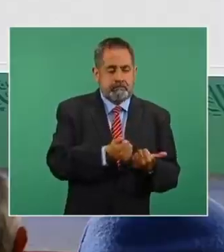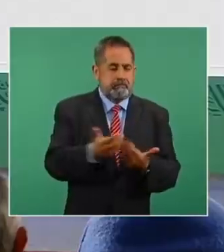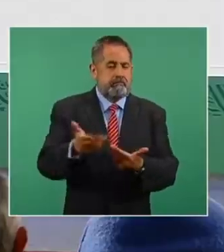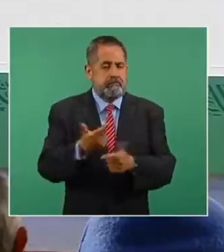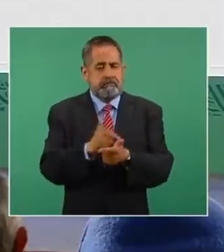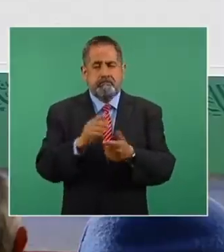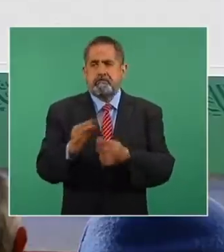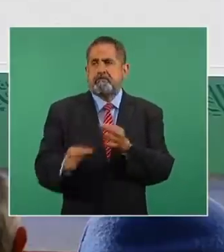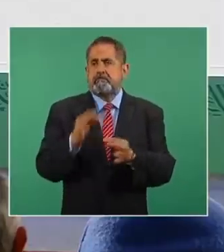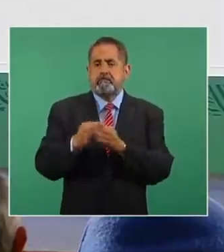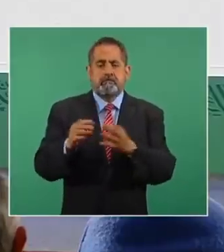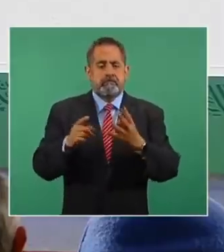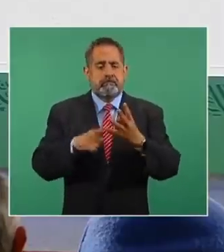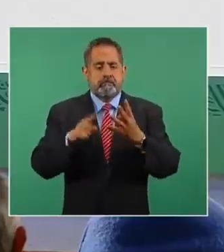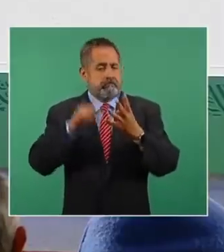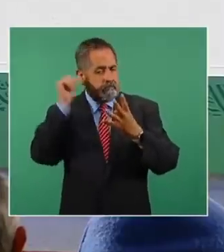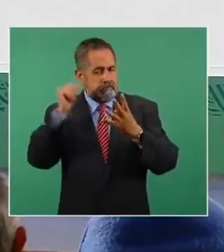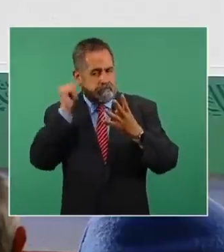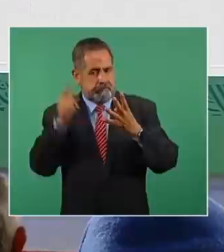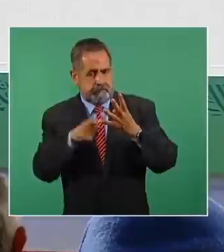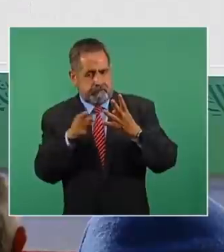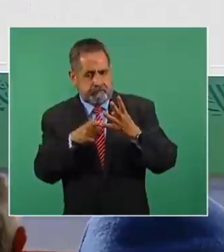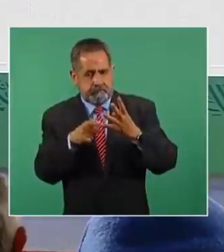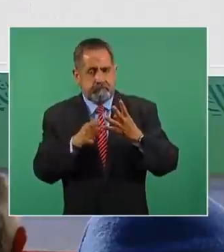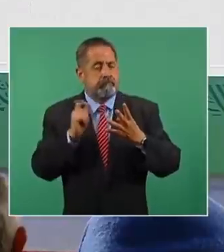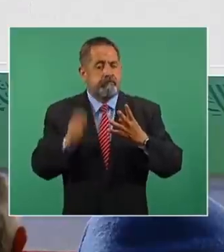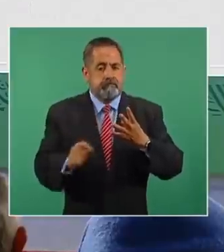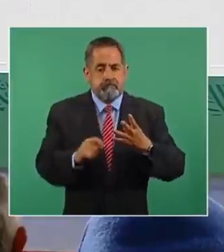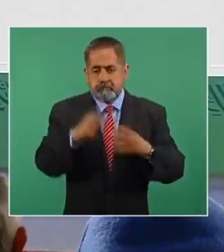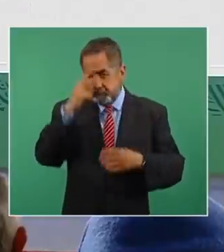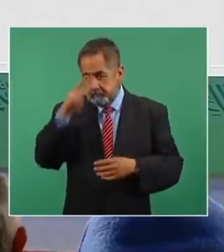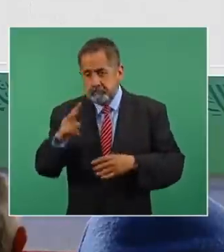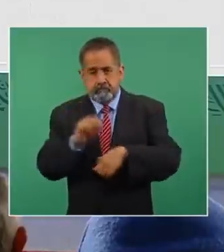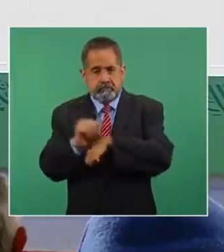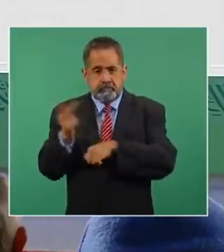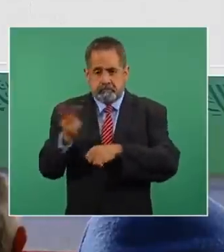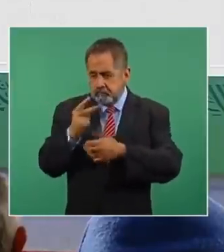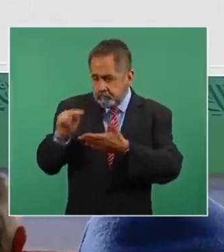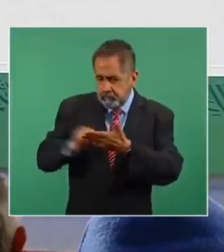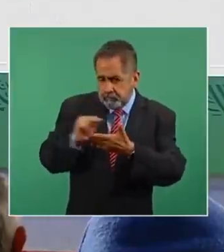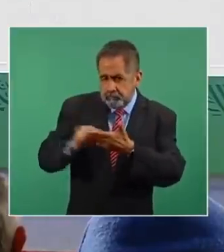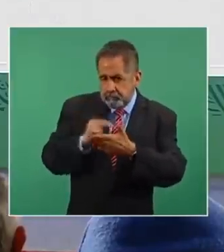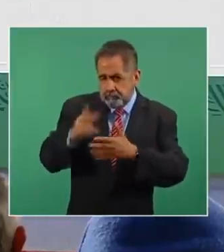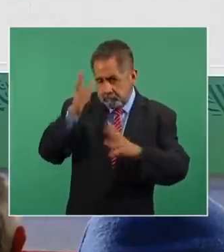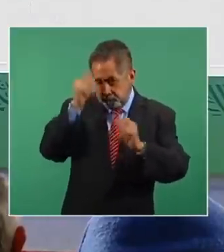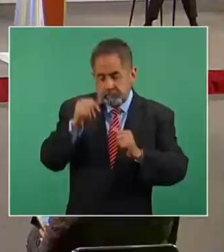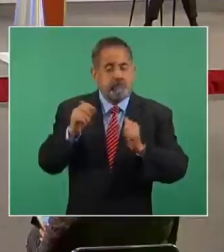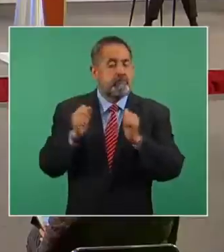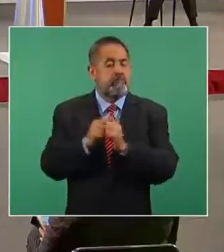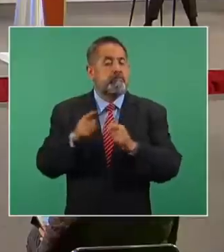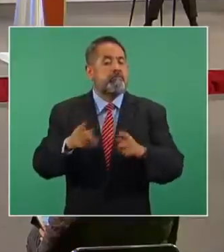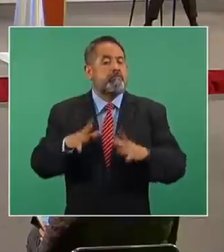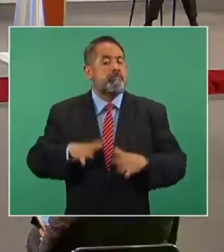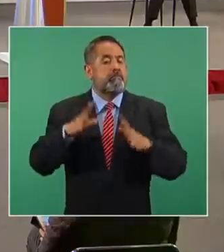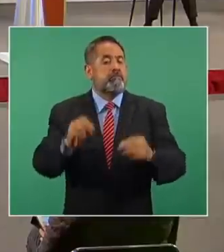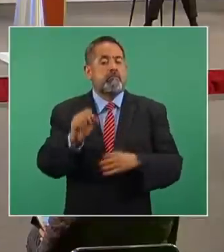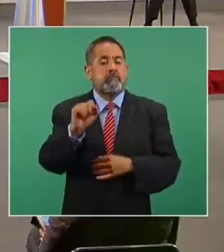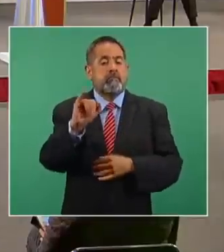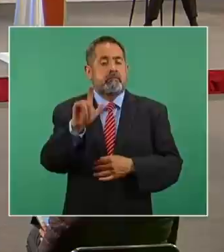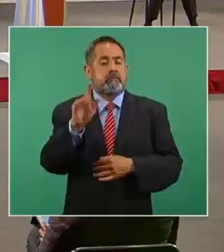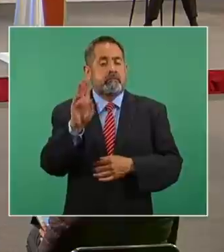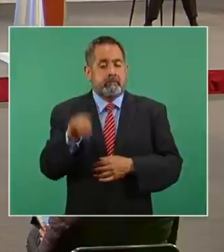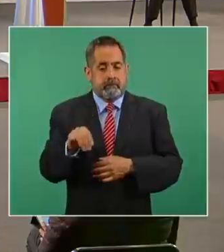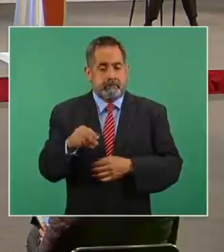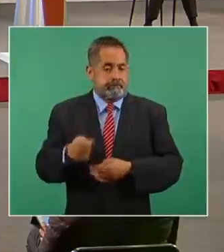a fines de abril, gracias a una iniciativa entre México y Argentina, en la que también participó la Fundación Slim de una manera muy